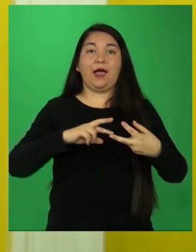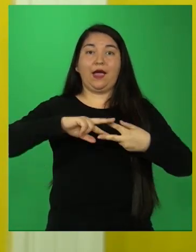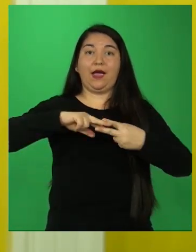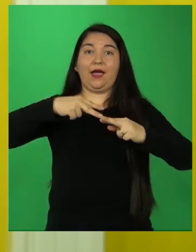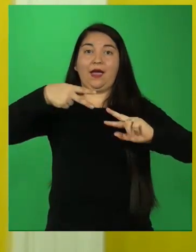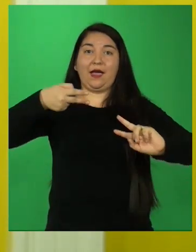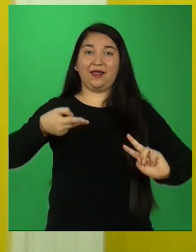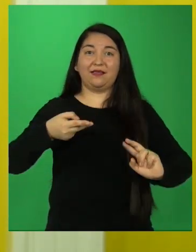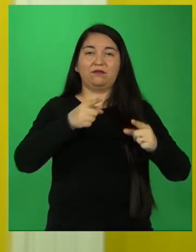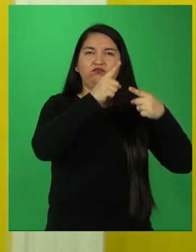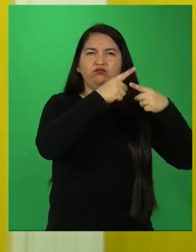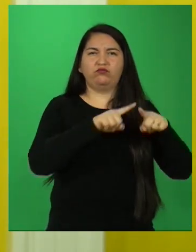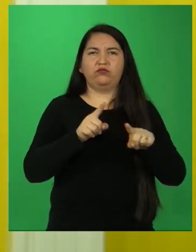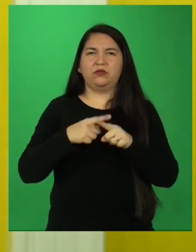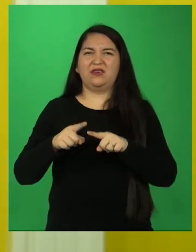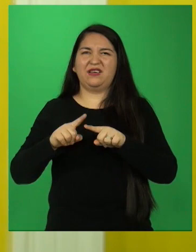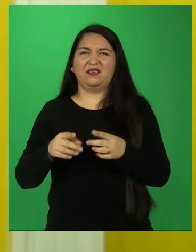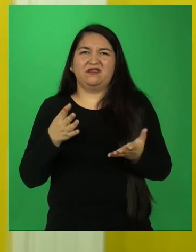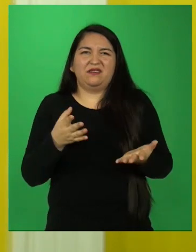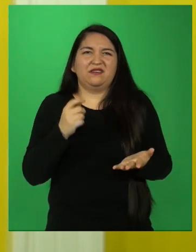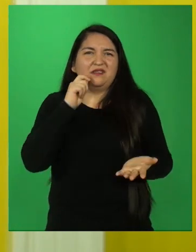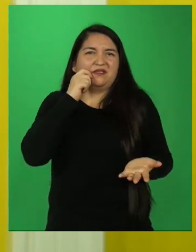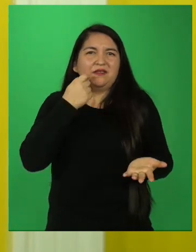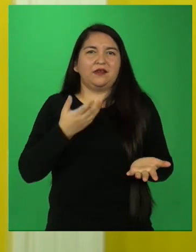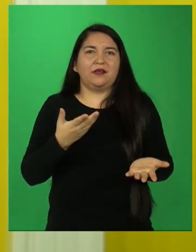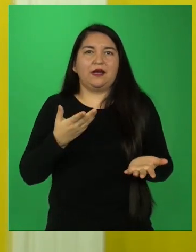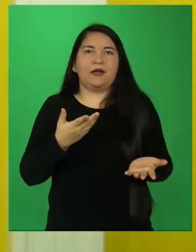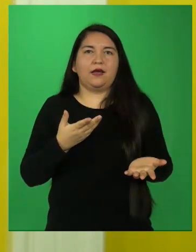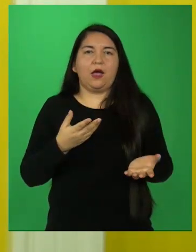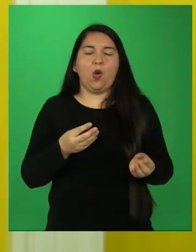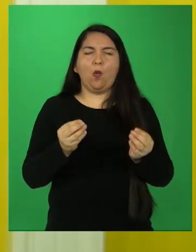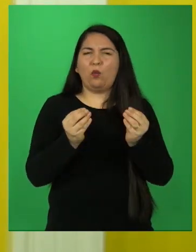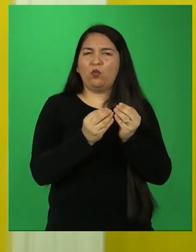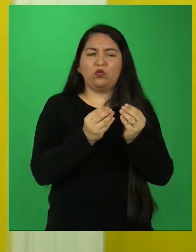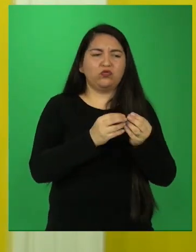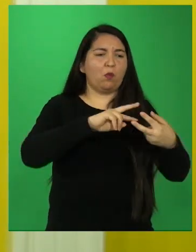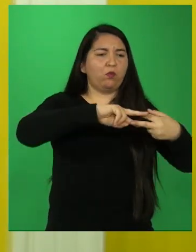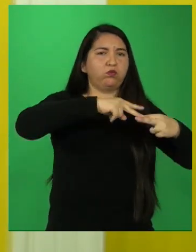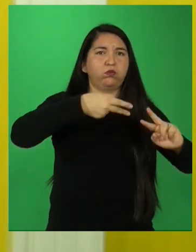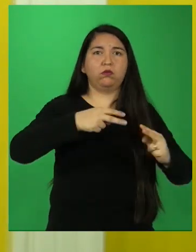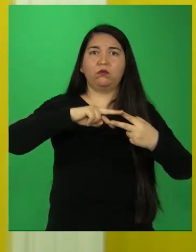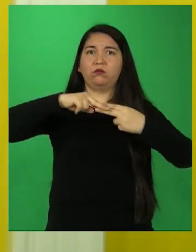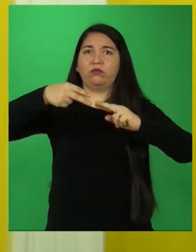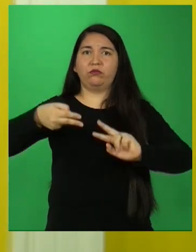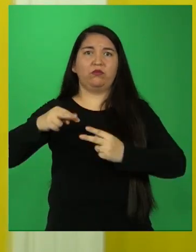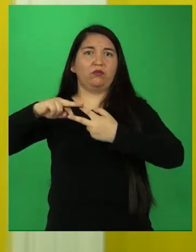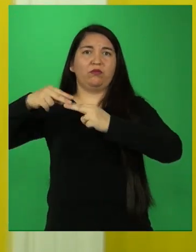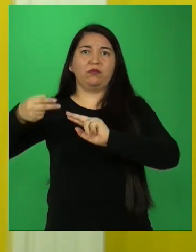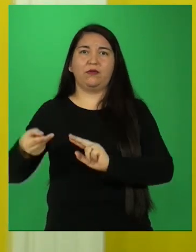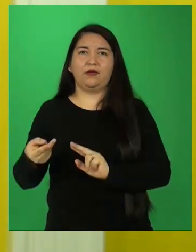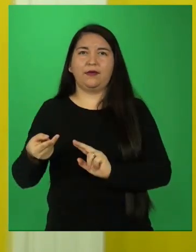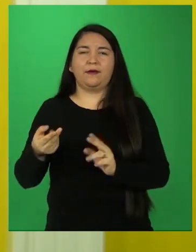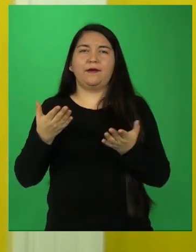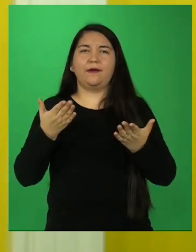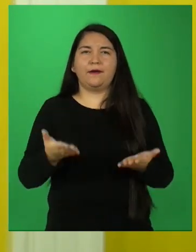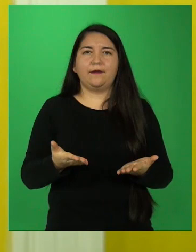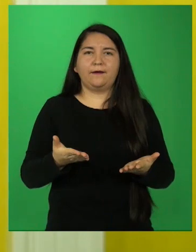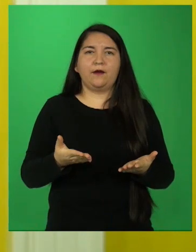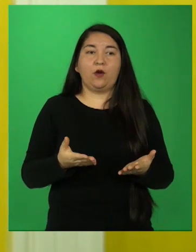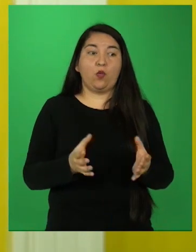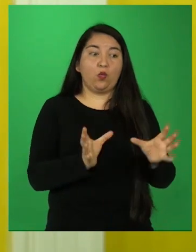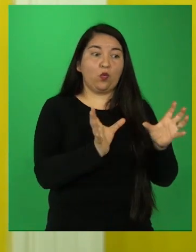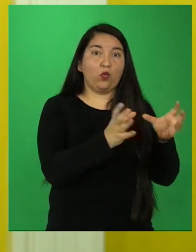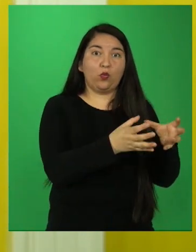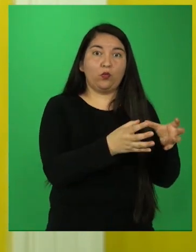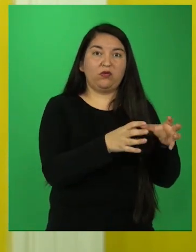genética. Este concepto hace referencia a la gran variedad de genes que tienen una especie determinada.